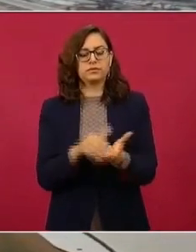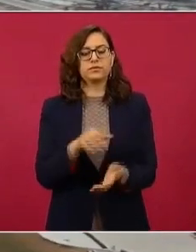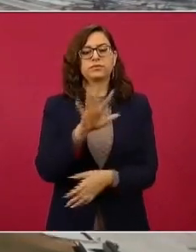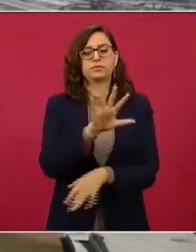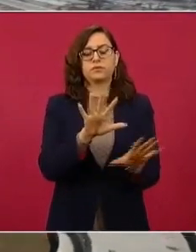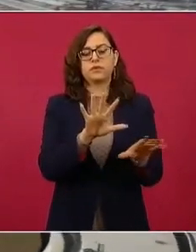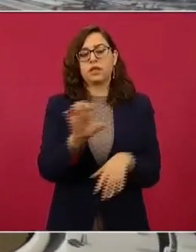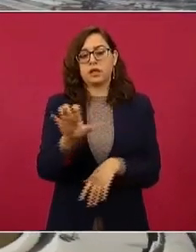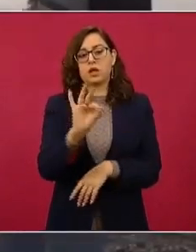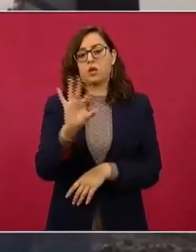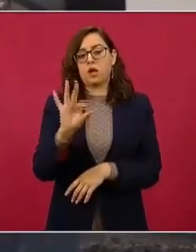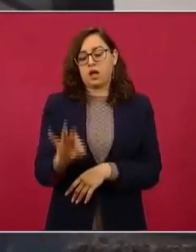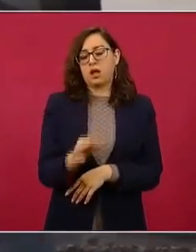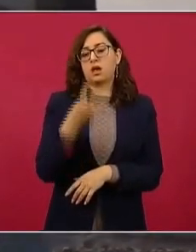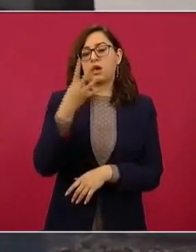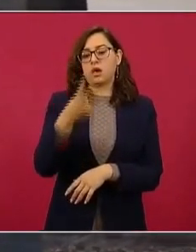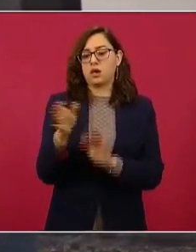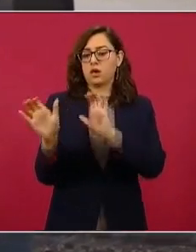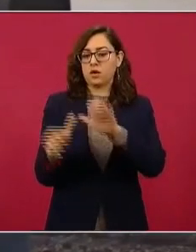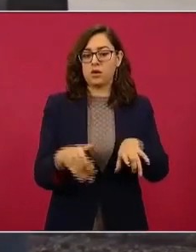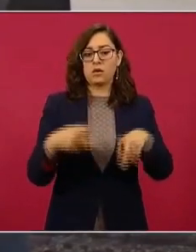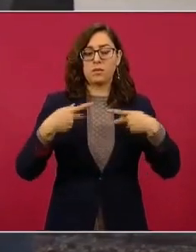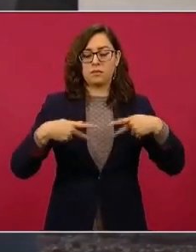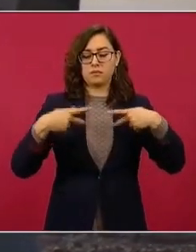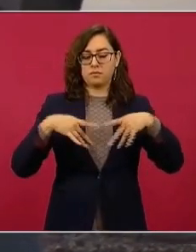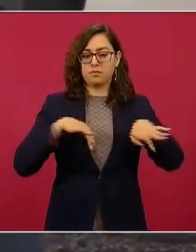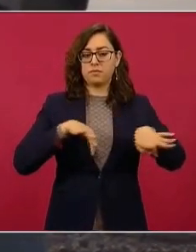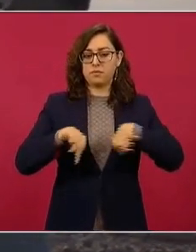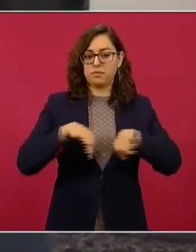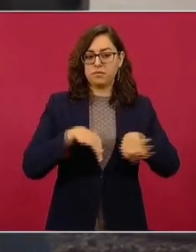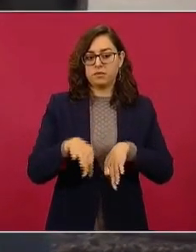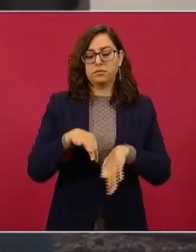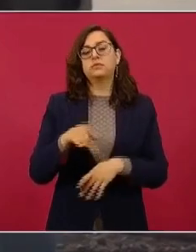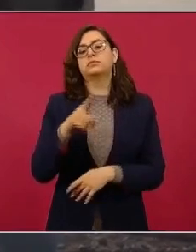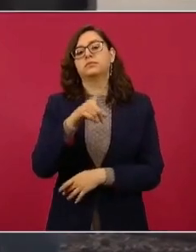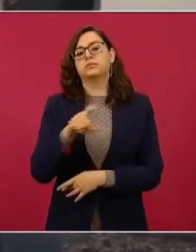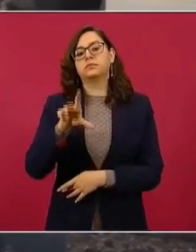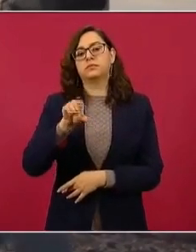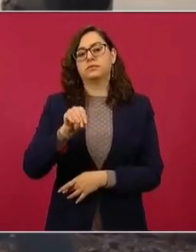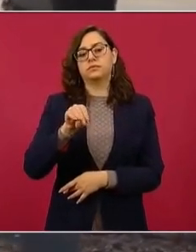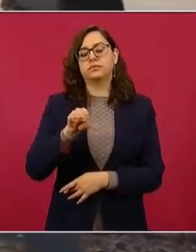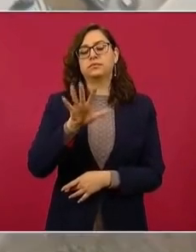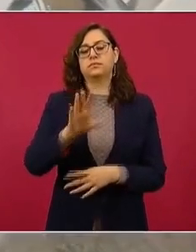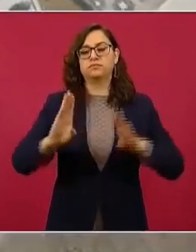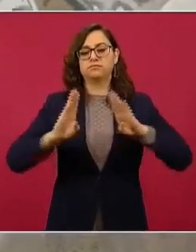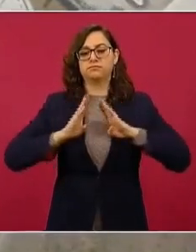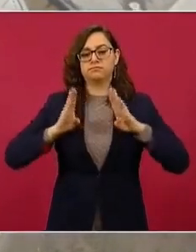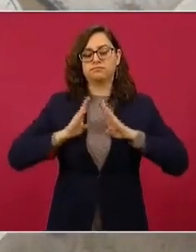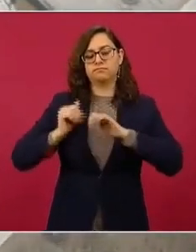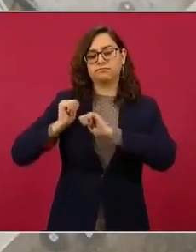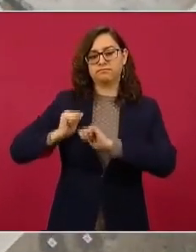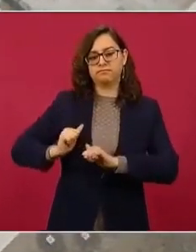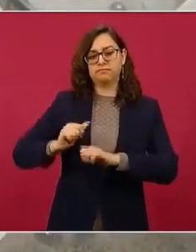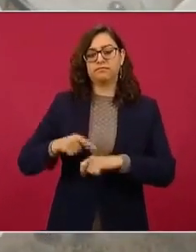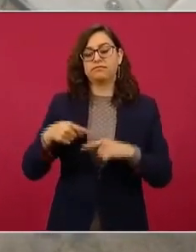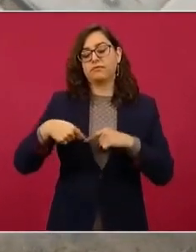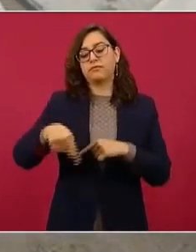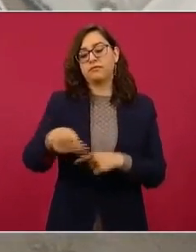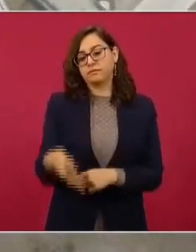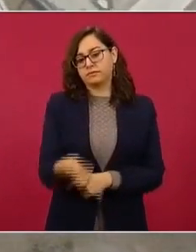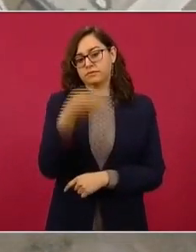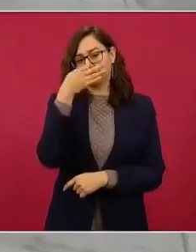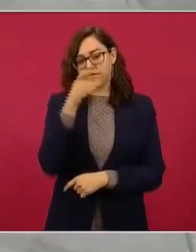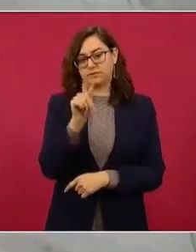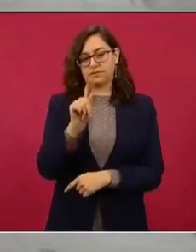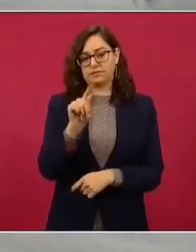141.544 empleos civiles, bajo el control, dirección y supervisión de 195 militares. Faltan 70 días